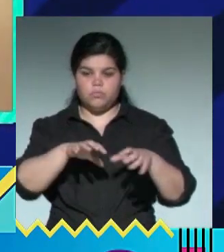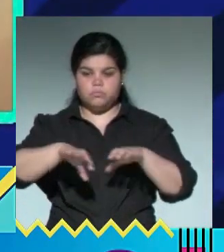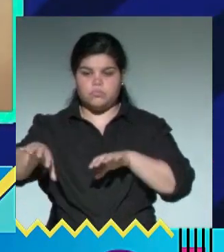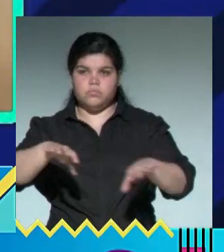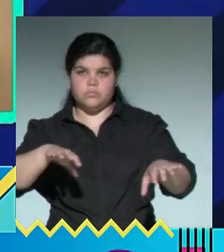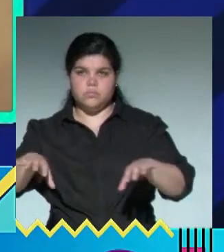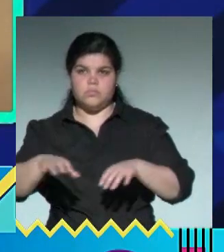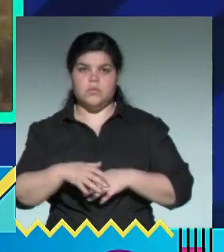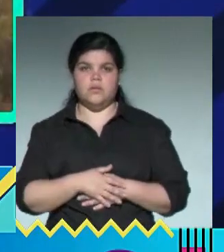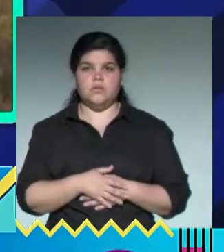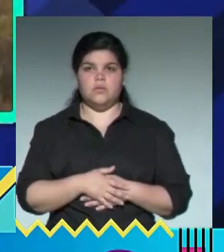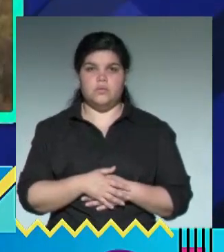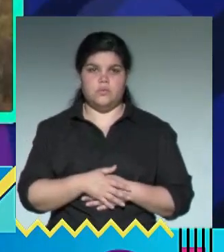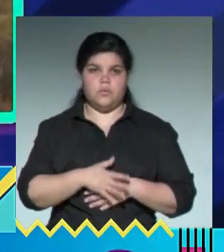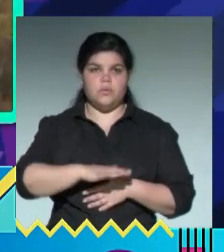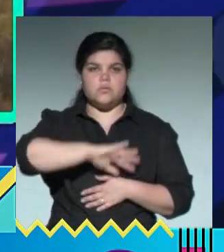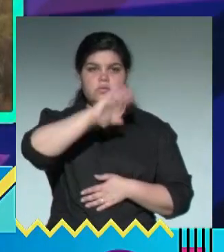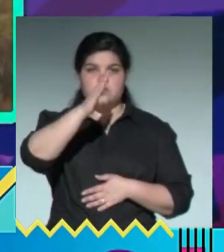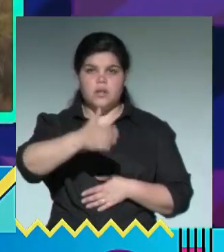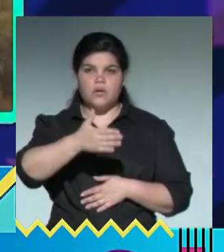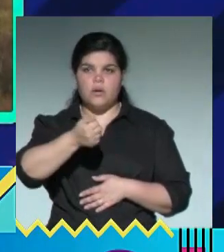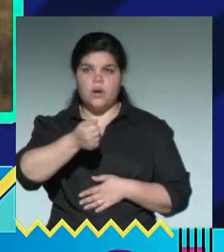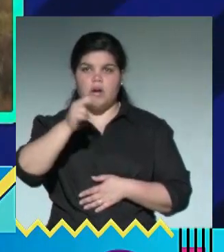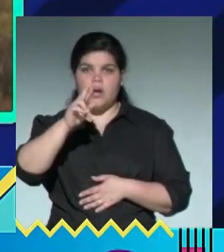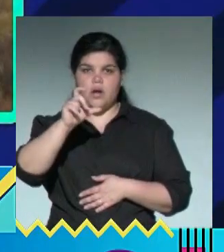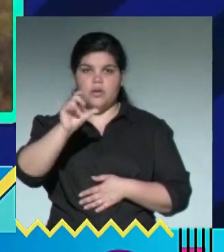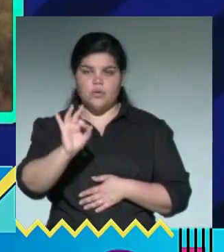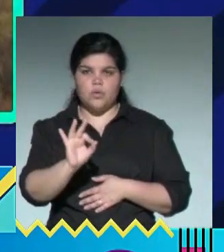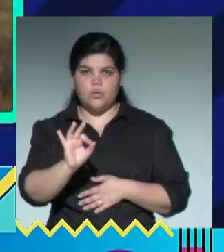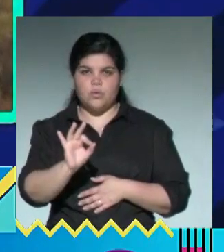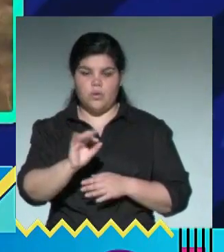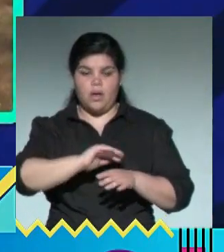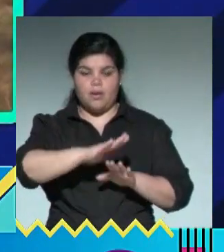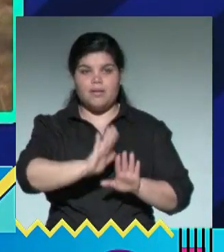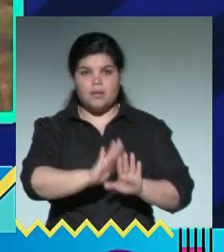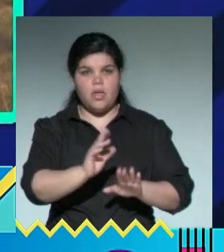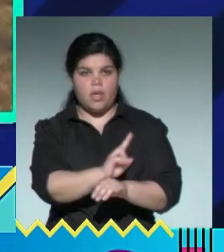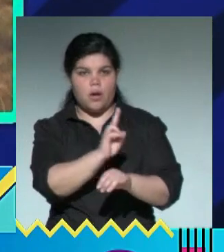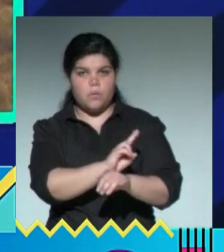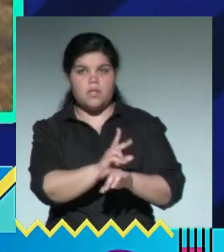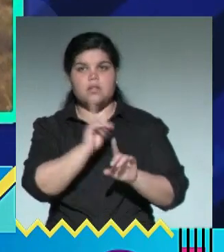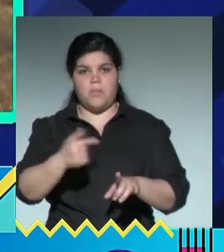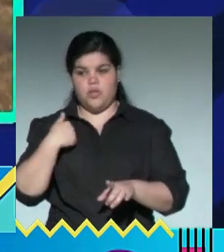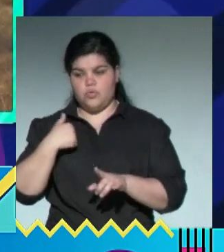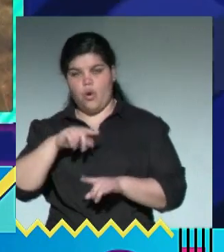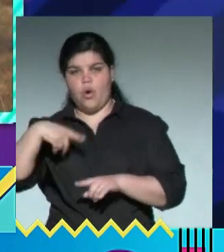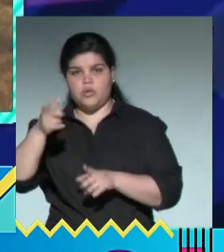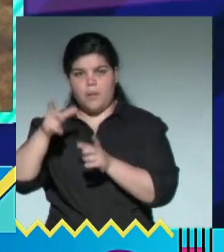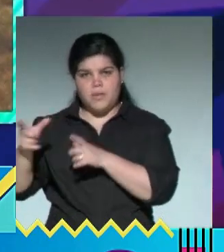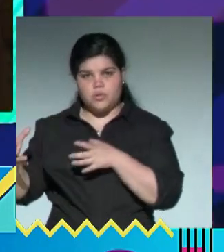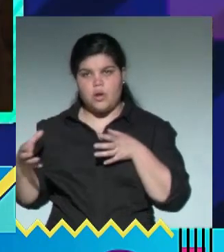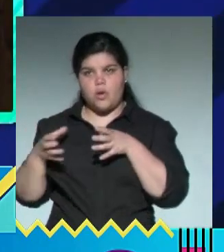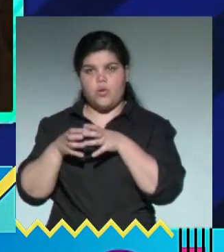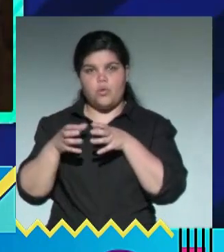picadas en la base del Cerro Arco, y yo con otra compañera nos fuimos con un par de guardaparques y brigadistas del